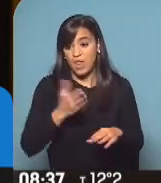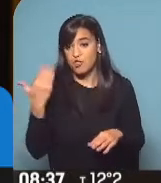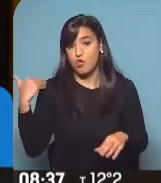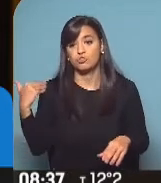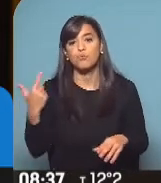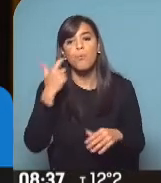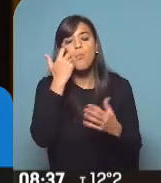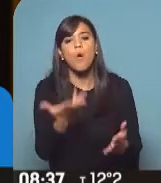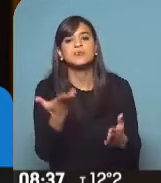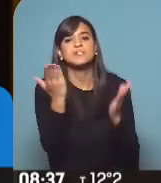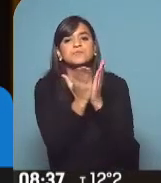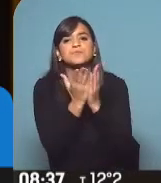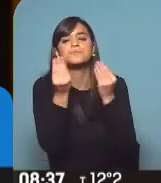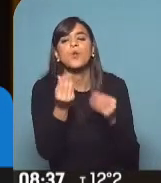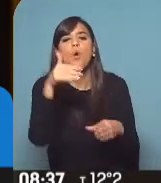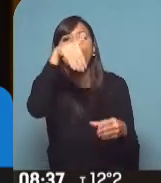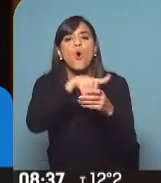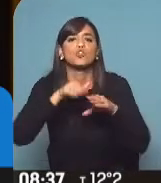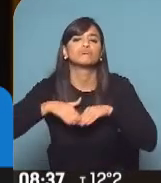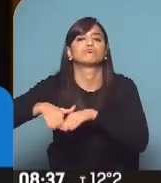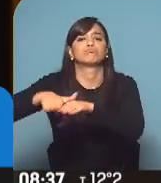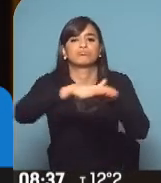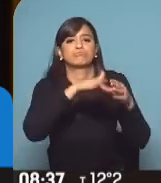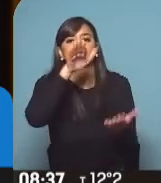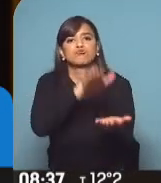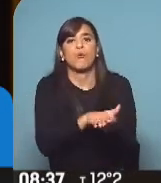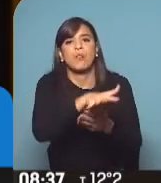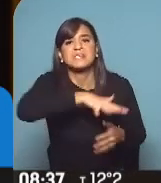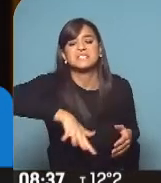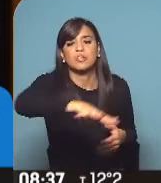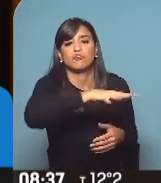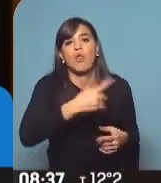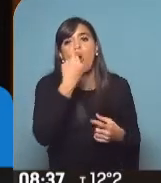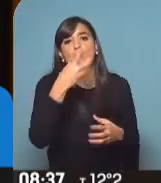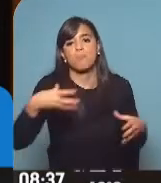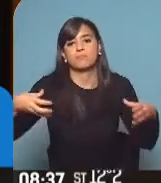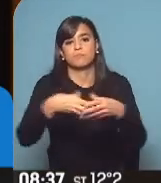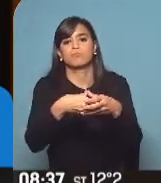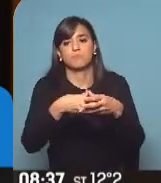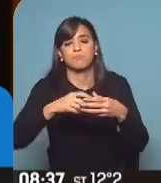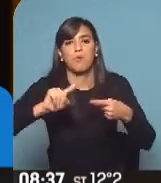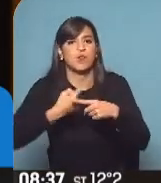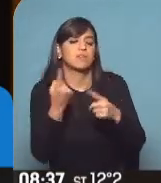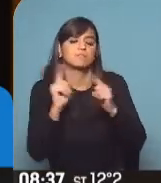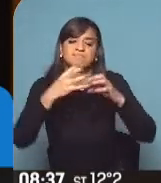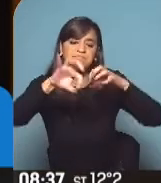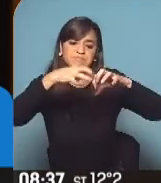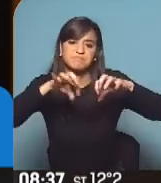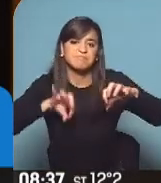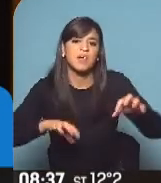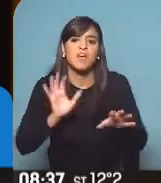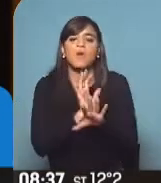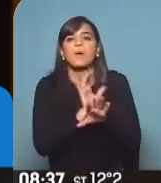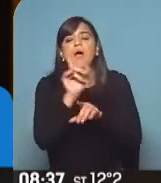muestran los estudios es que no hay un voto homogéneo de sectores medios hacia algún partido no está muy fragmentado a pesar de los estereotipos